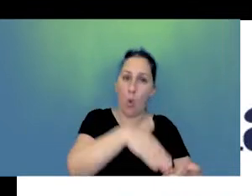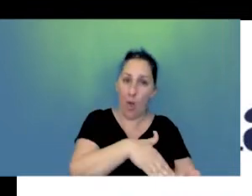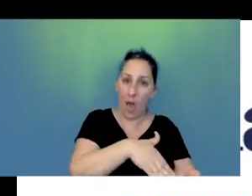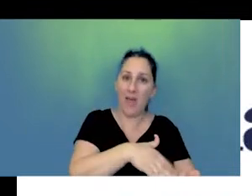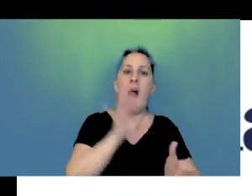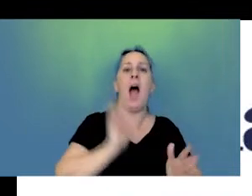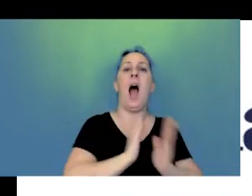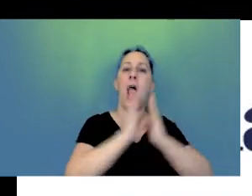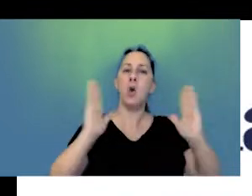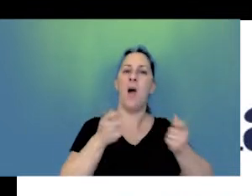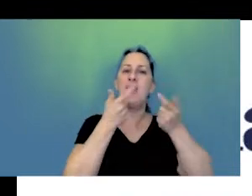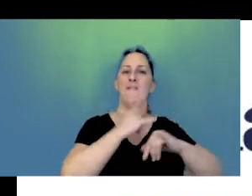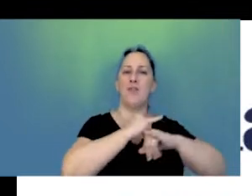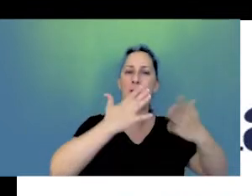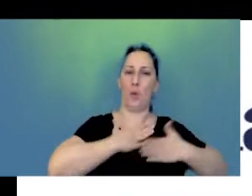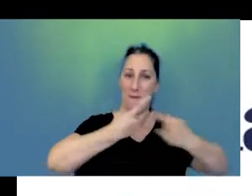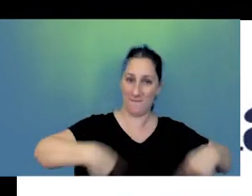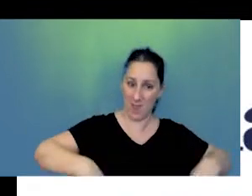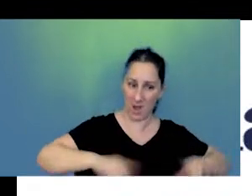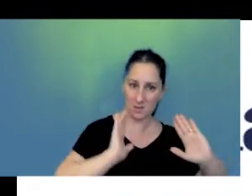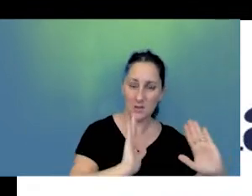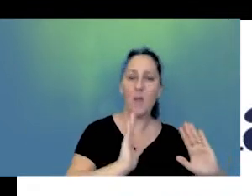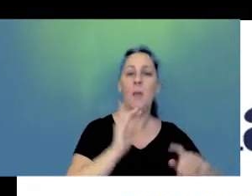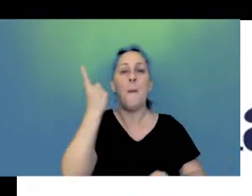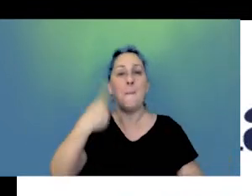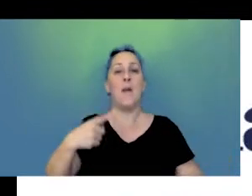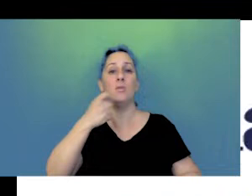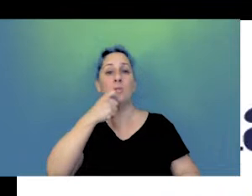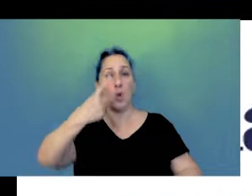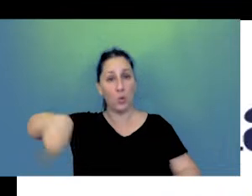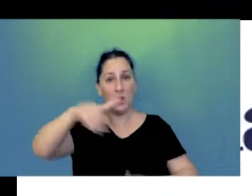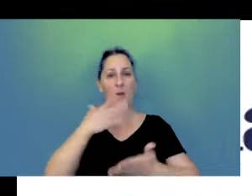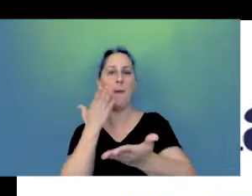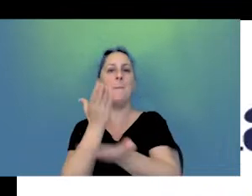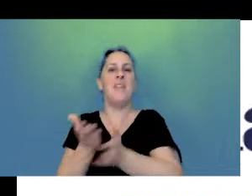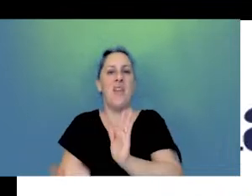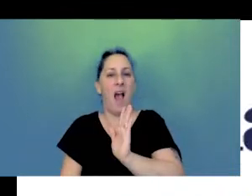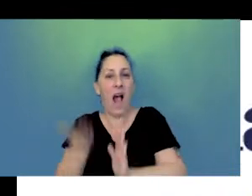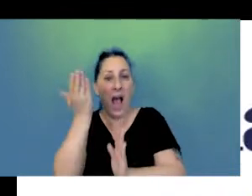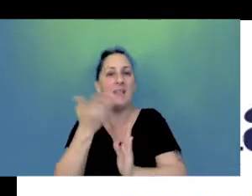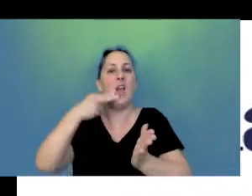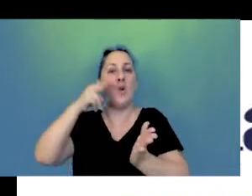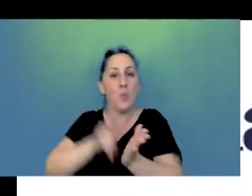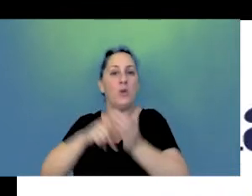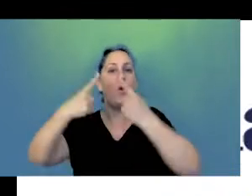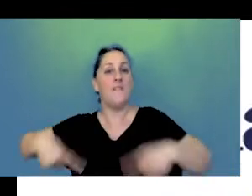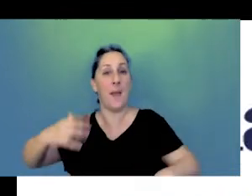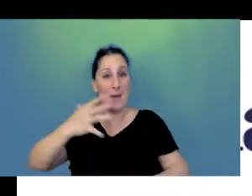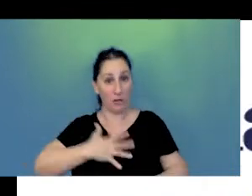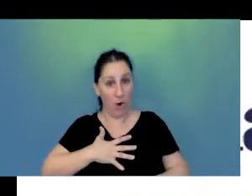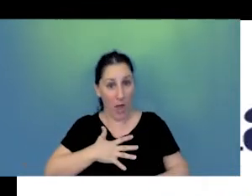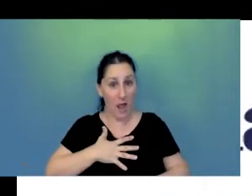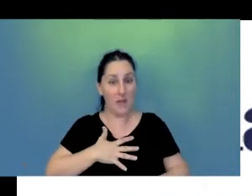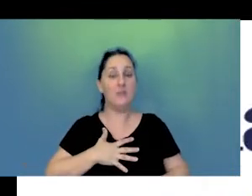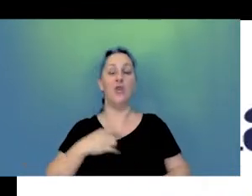anual informativa de bienes. Pero si ustedes pidieron el alta en el impuesto a los bienes personales, Si